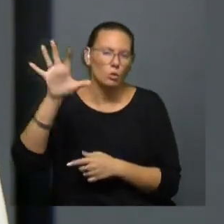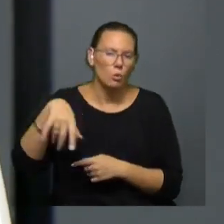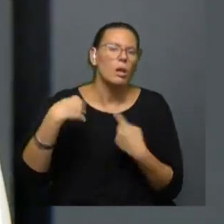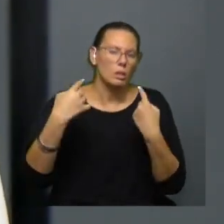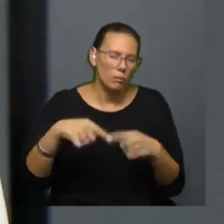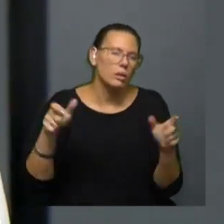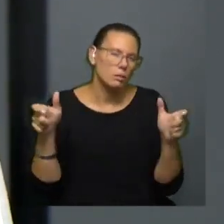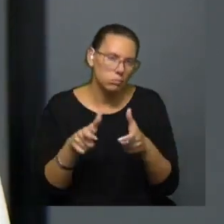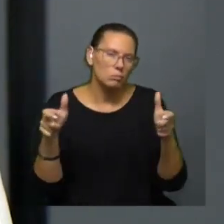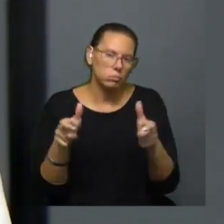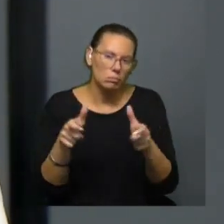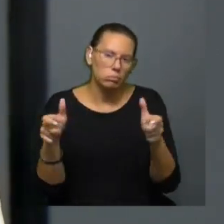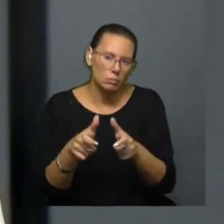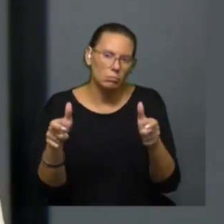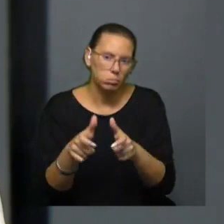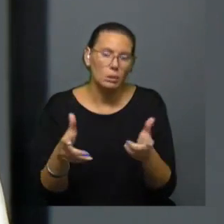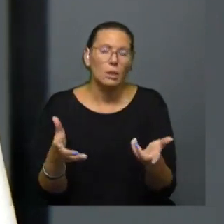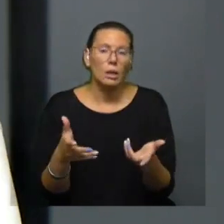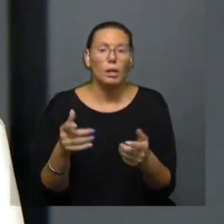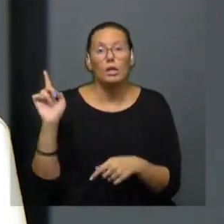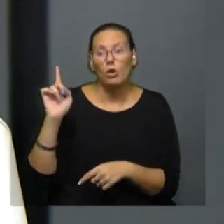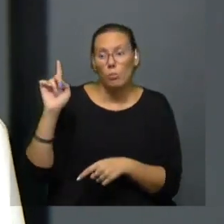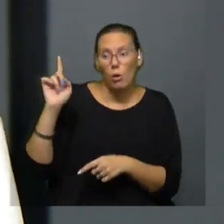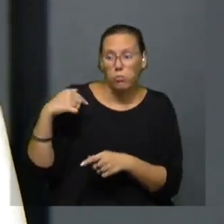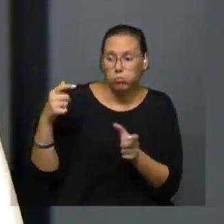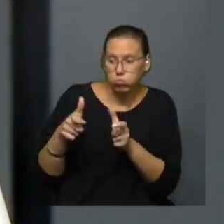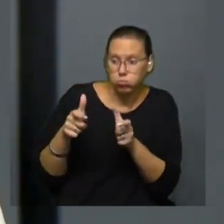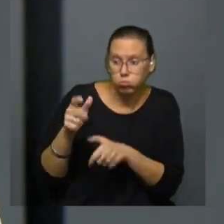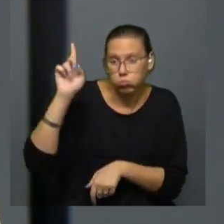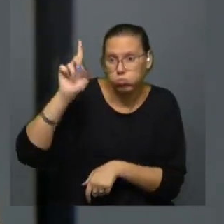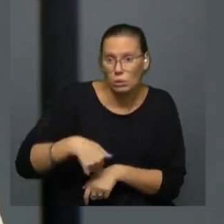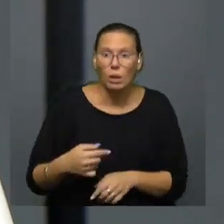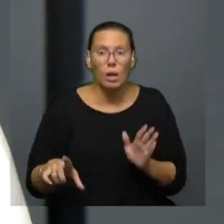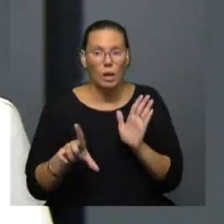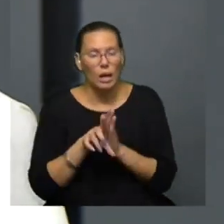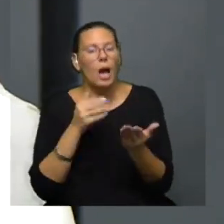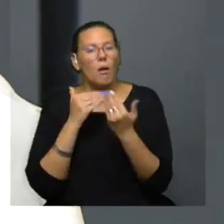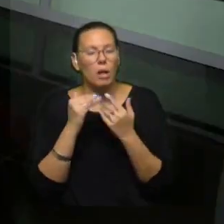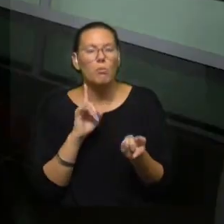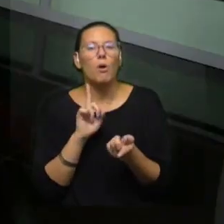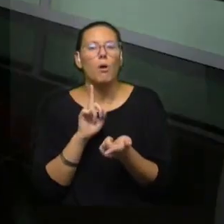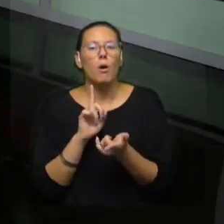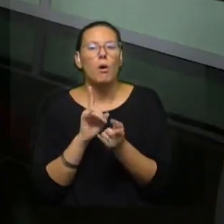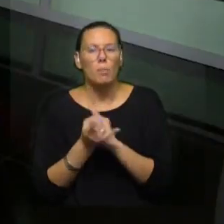instancias, y dan como consecuencia esta ley, y conversamos con el Parlamento,